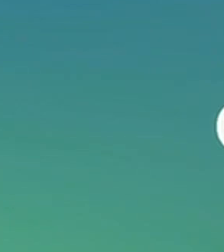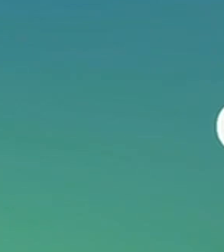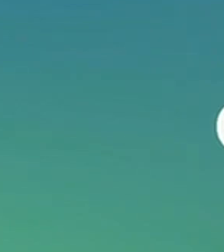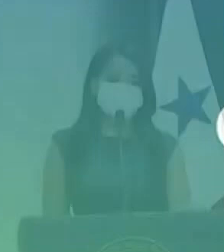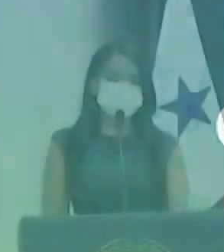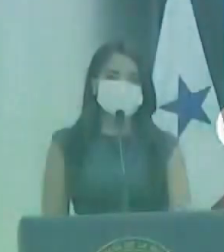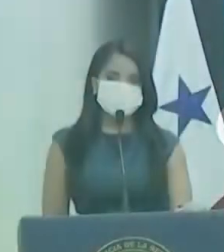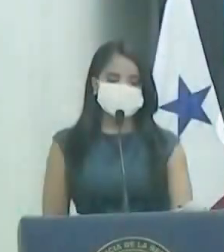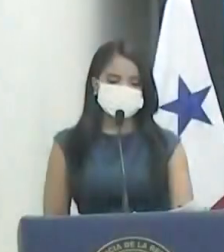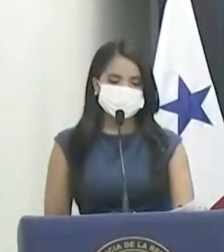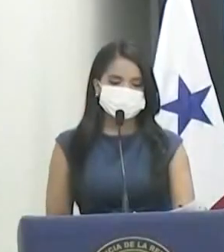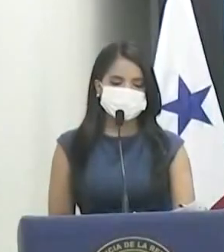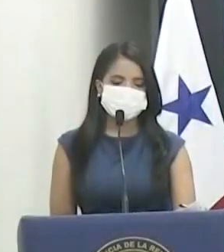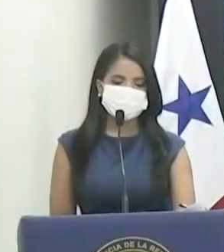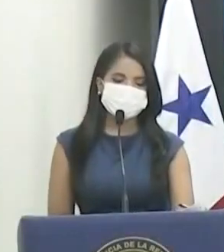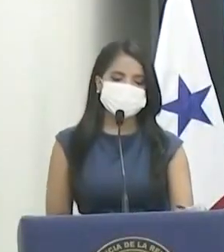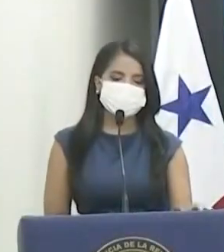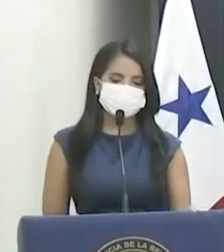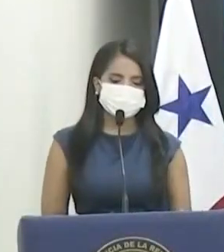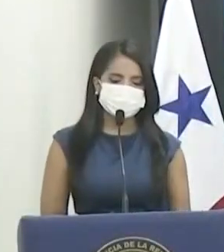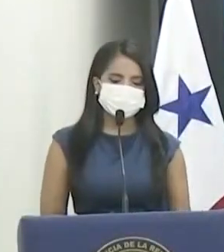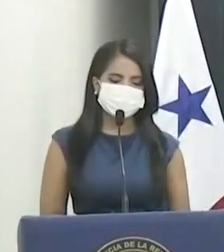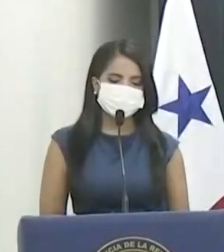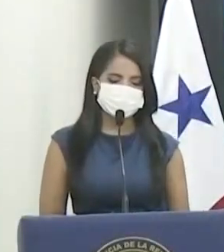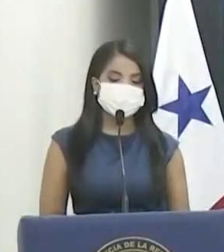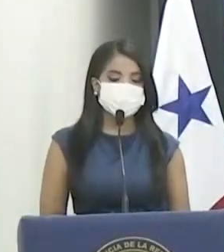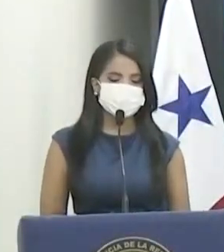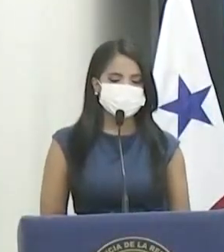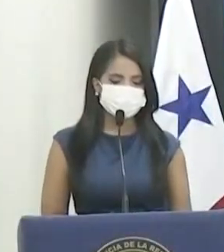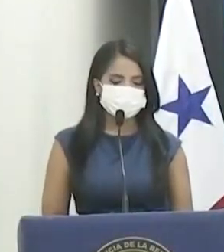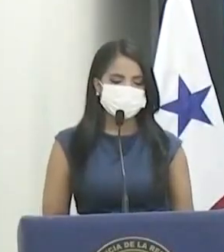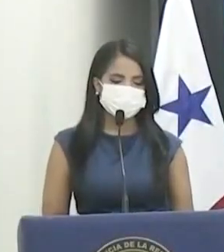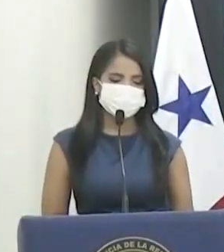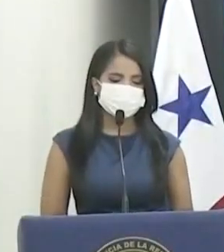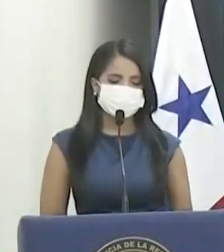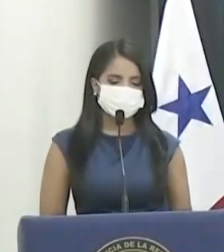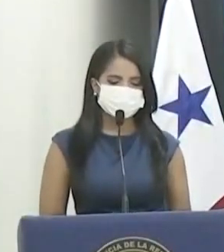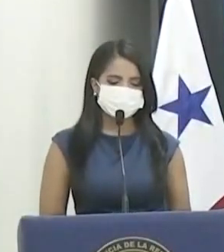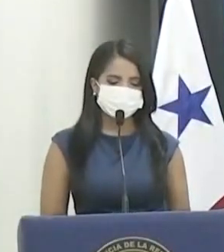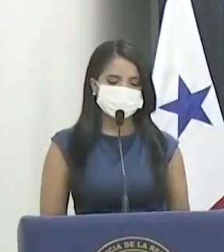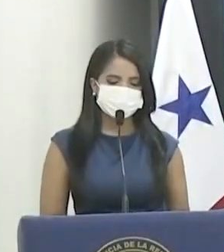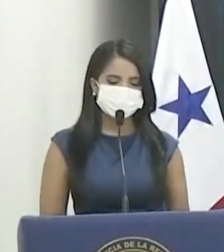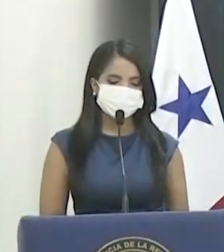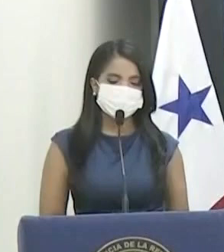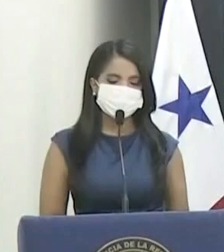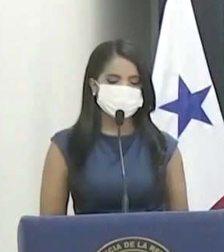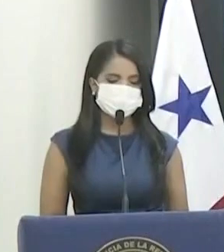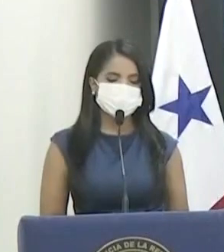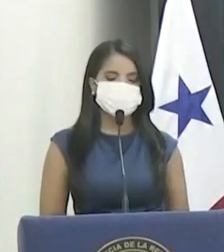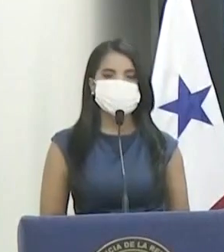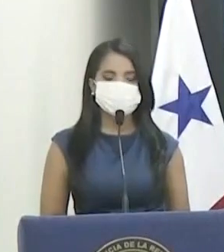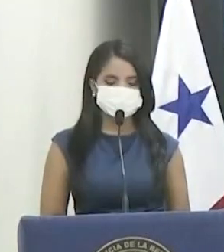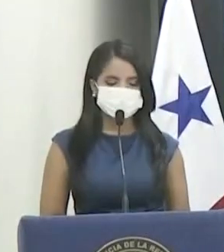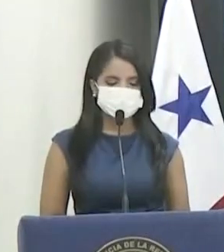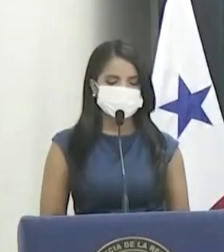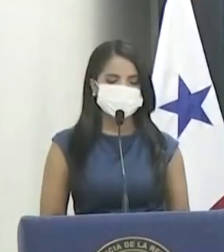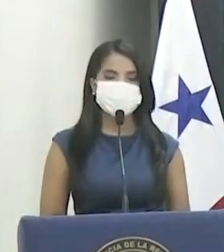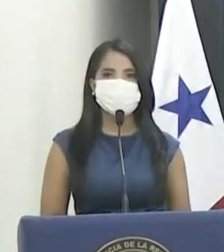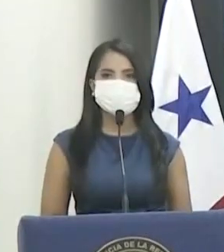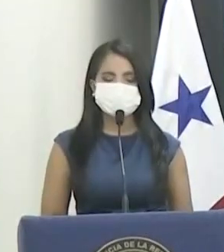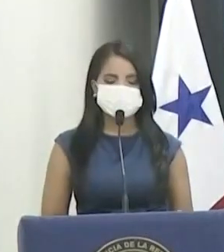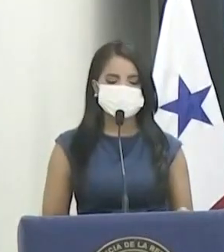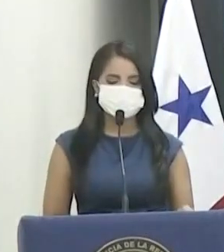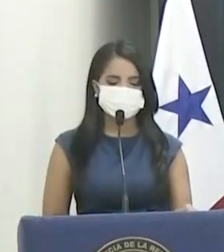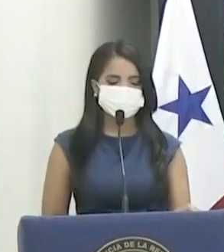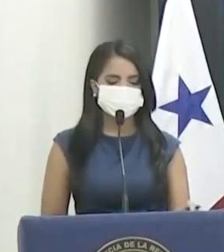Buenas tardes, Panamá, medios de comunicación. Queremos informarles que al concluir el periodo de preguntas y respuestas, estableceremos el contacto con el